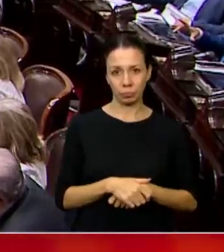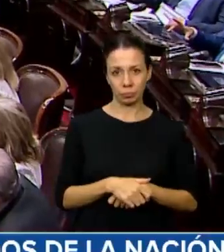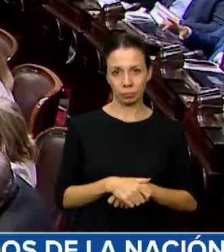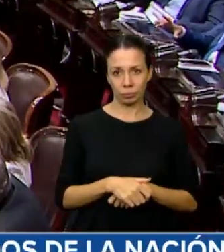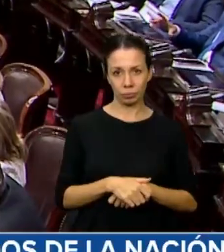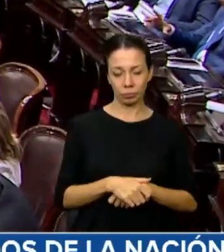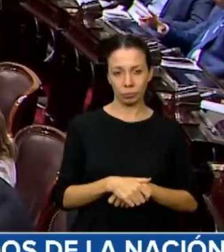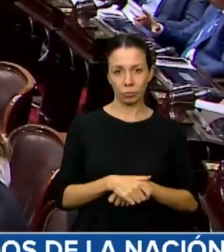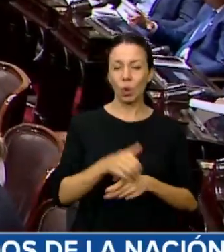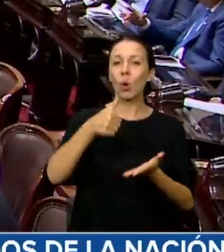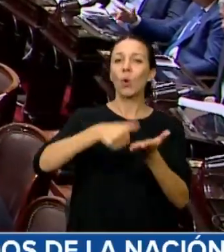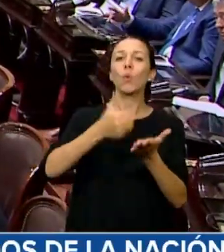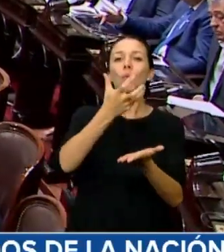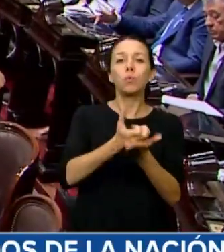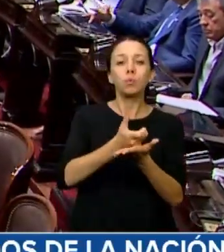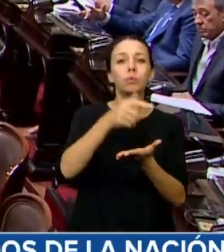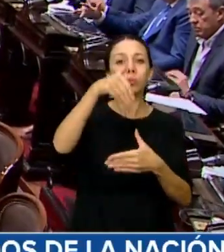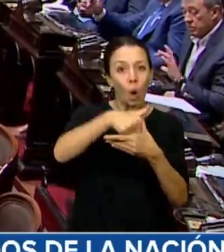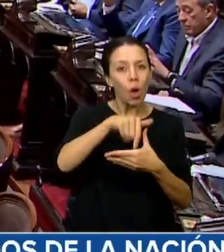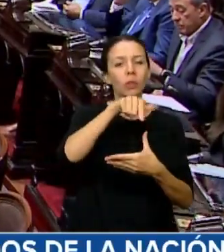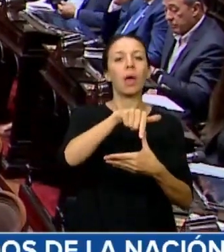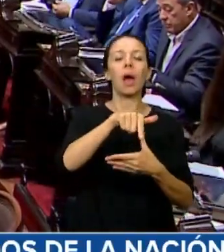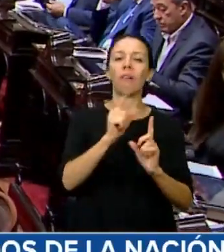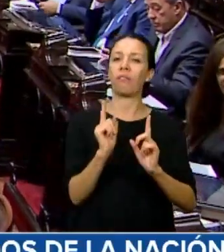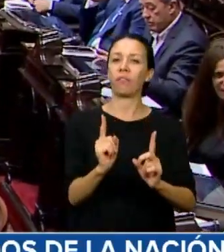después de votar para no perder el voto.